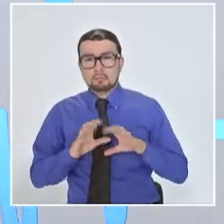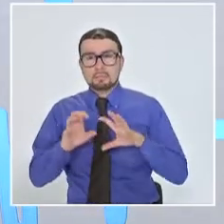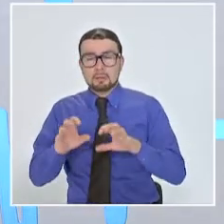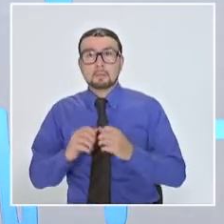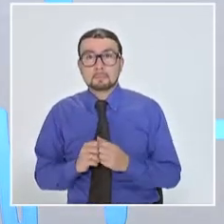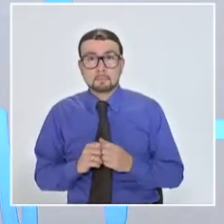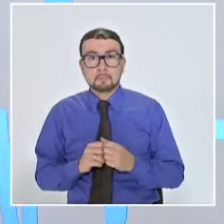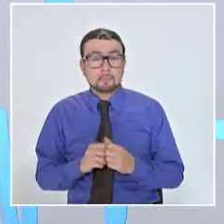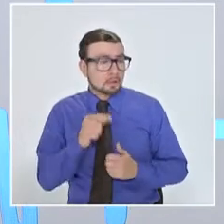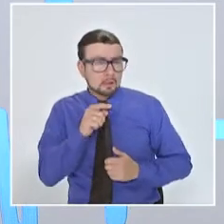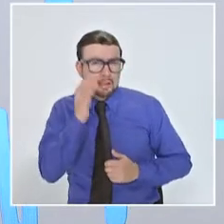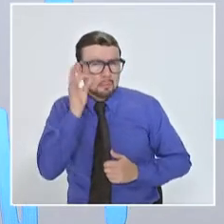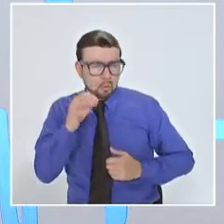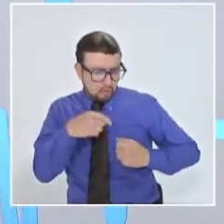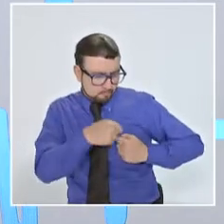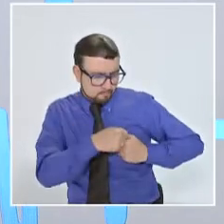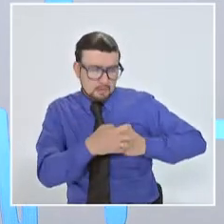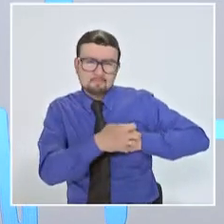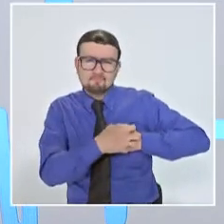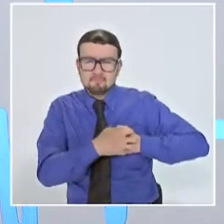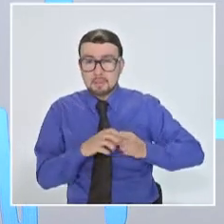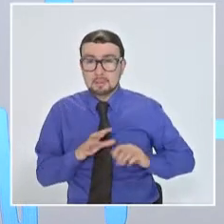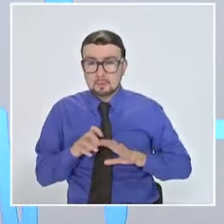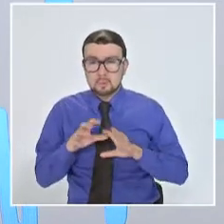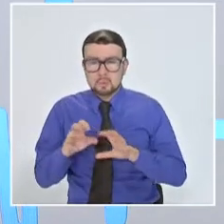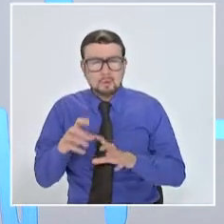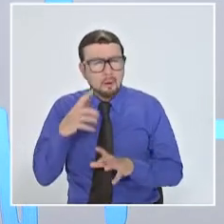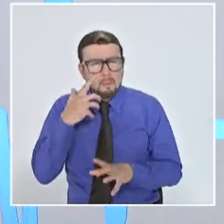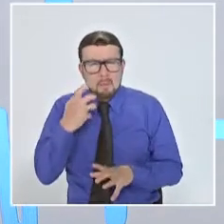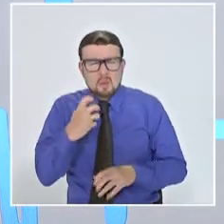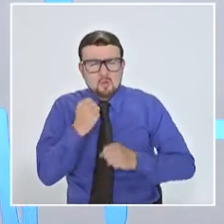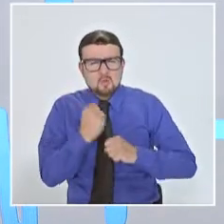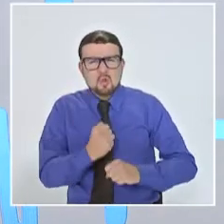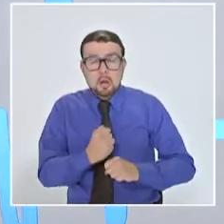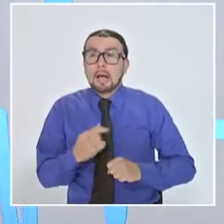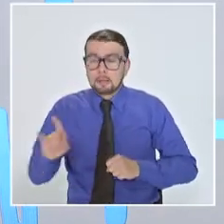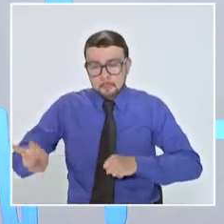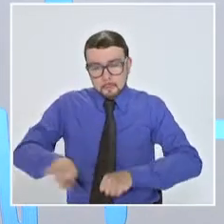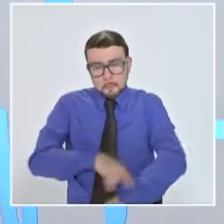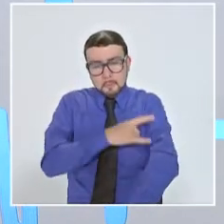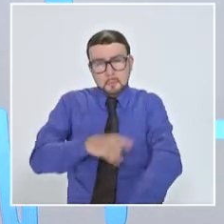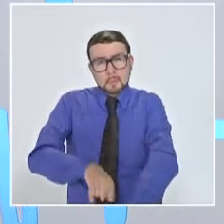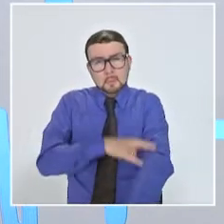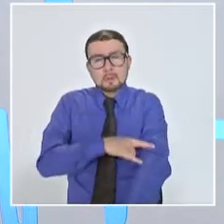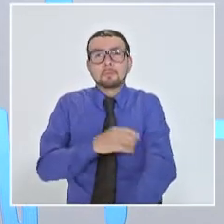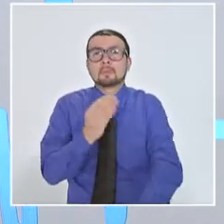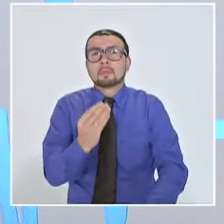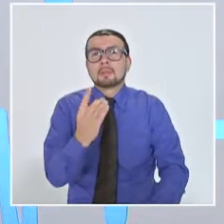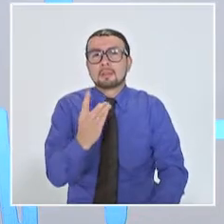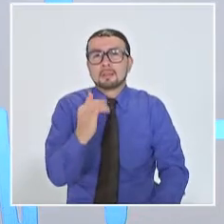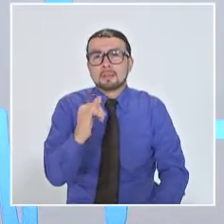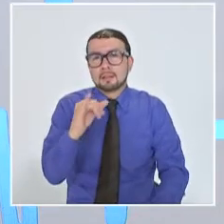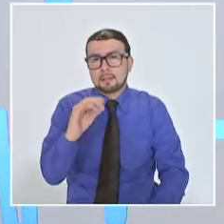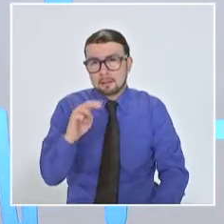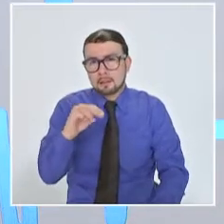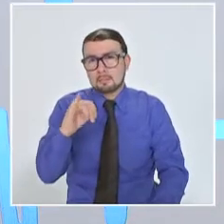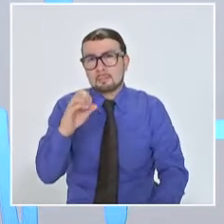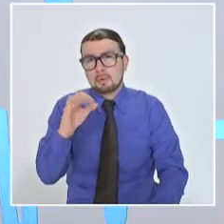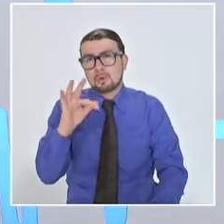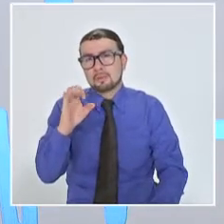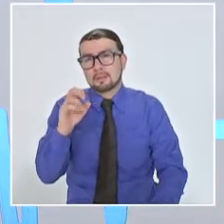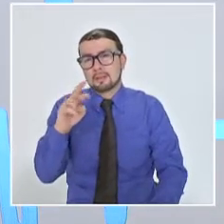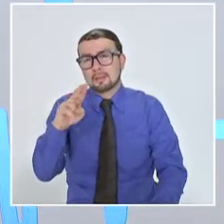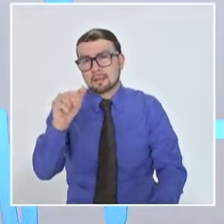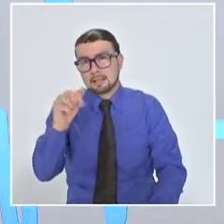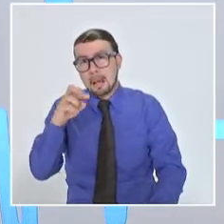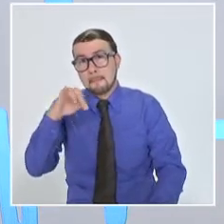tipo más agresivo, puede beneficiarse la paciente de quimioterapia, y existen hoy unas nuevas moléculas